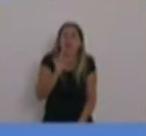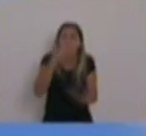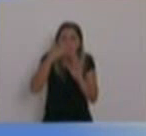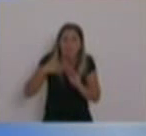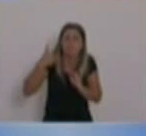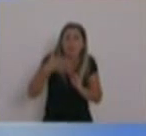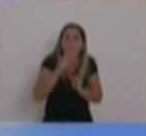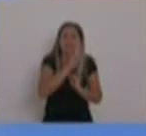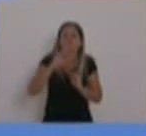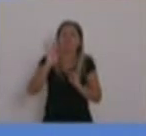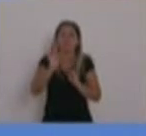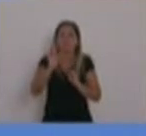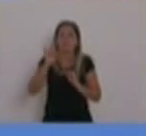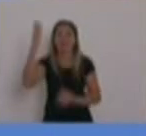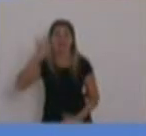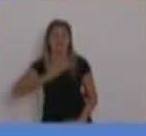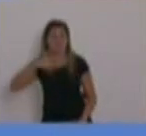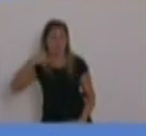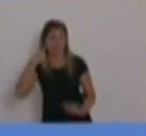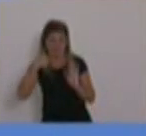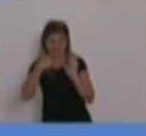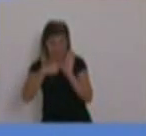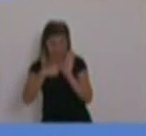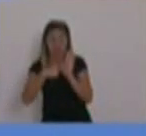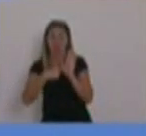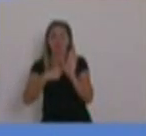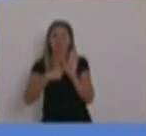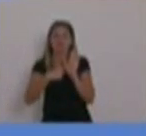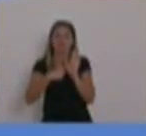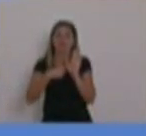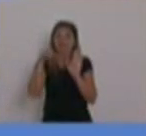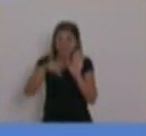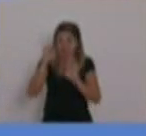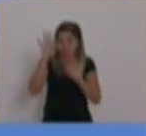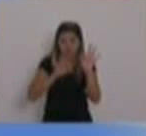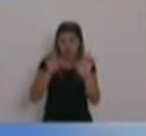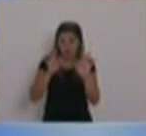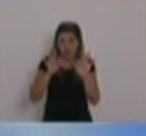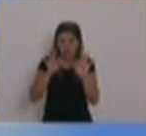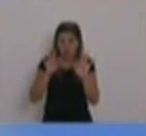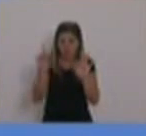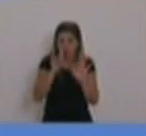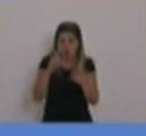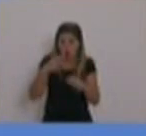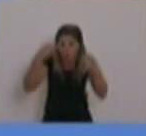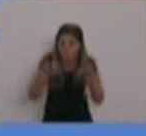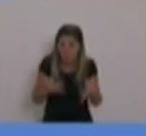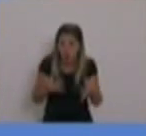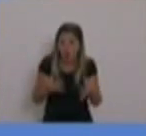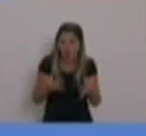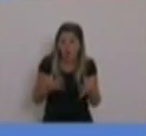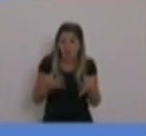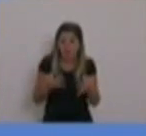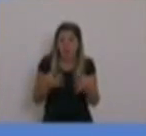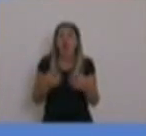vigente en ese momento no disponía que eso así sucediera. La toma del crédito se hizo respetando las normativas legales, y ahora